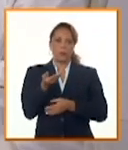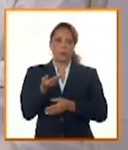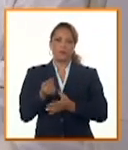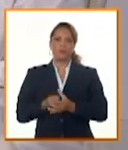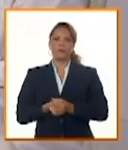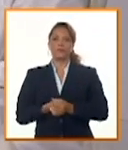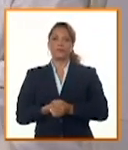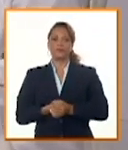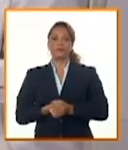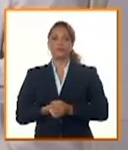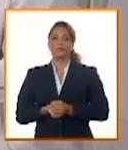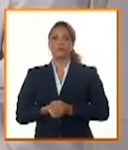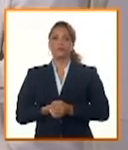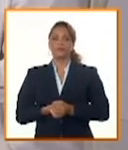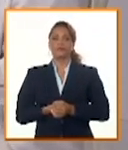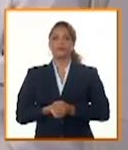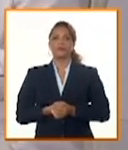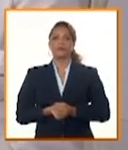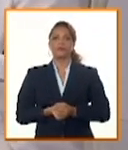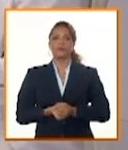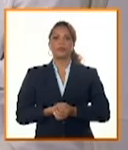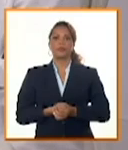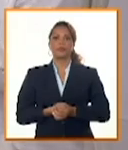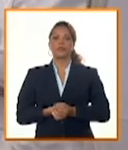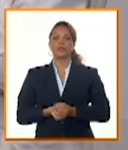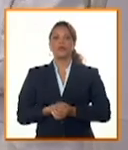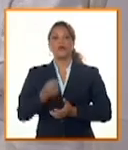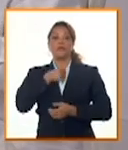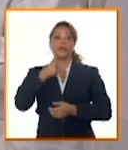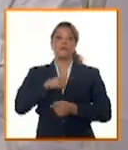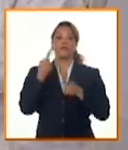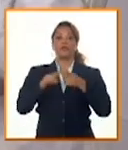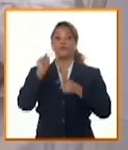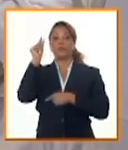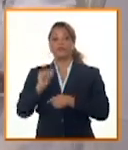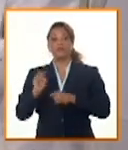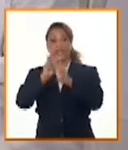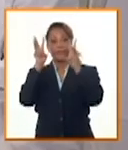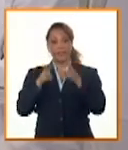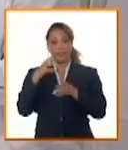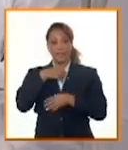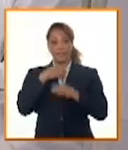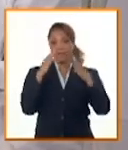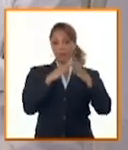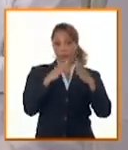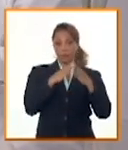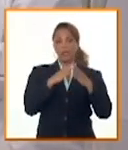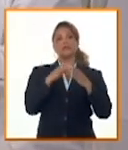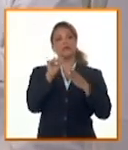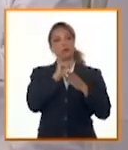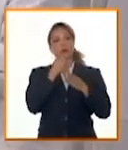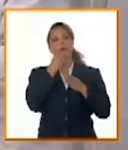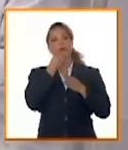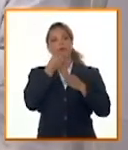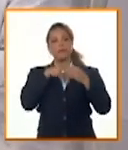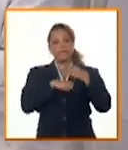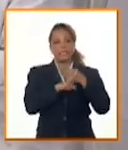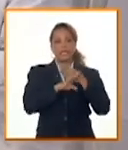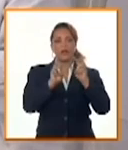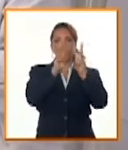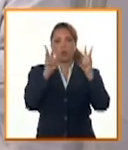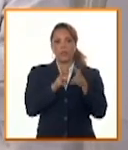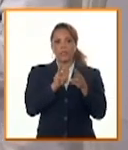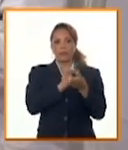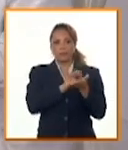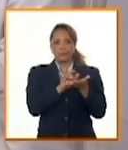banca electrónica con el que tiene acceso a internet a la intranea nacional no es internet nacional Puede acceder a su cuenta desde